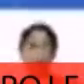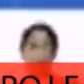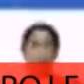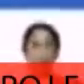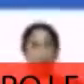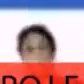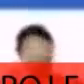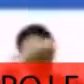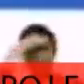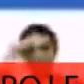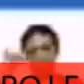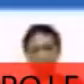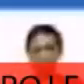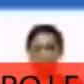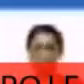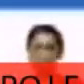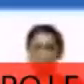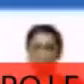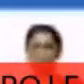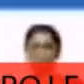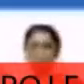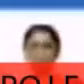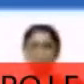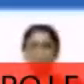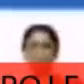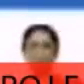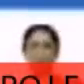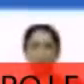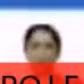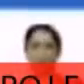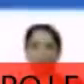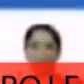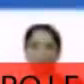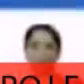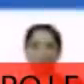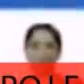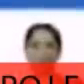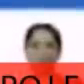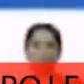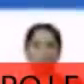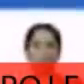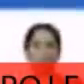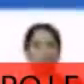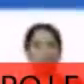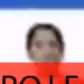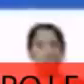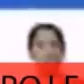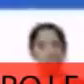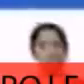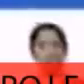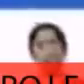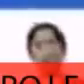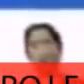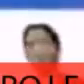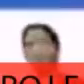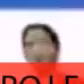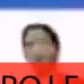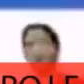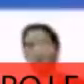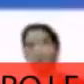eso, y más por lo que viene ahora en la trama del gobierno. Hay un punto muy importante a